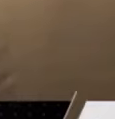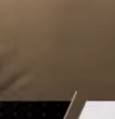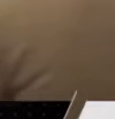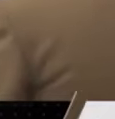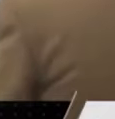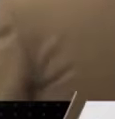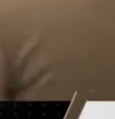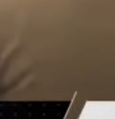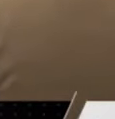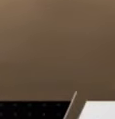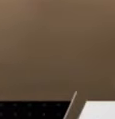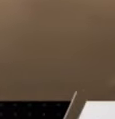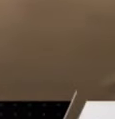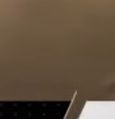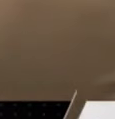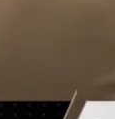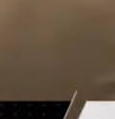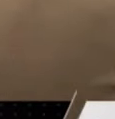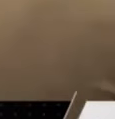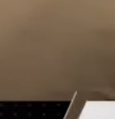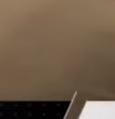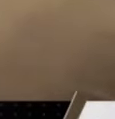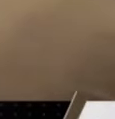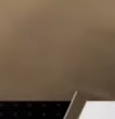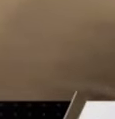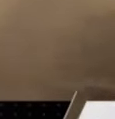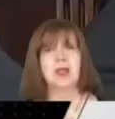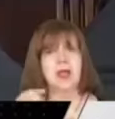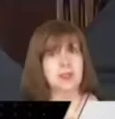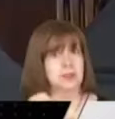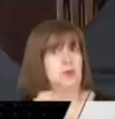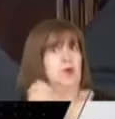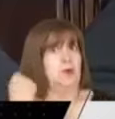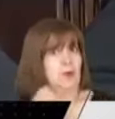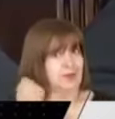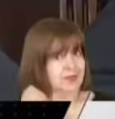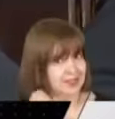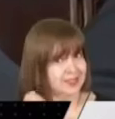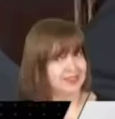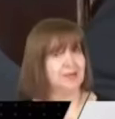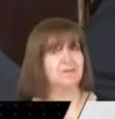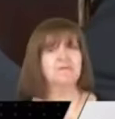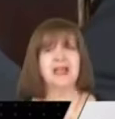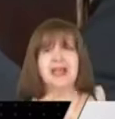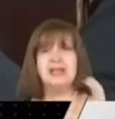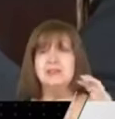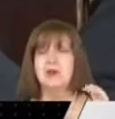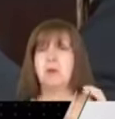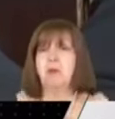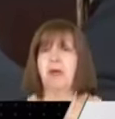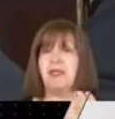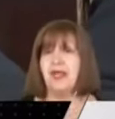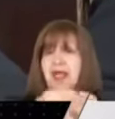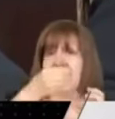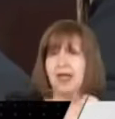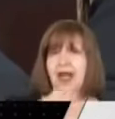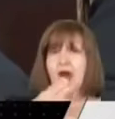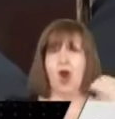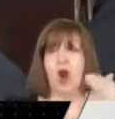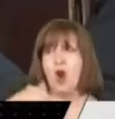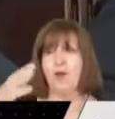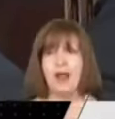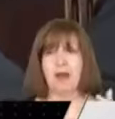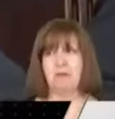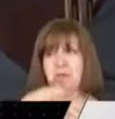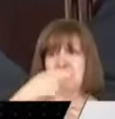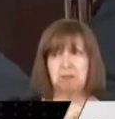que evidentemente de una manera prácticamente unilateral en la decisión de algo que es de todos los